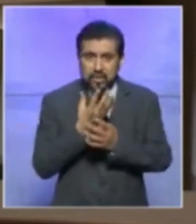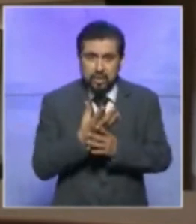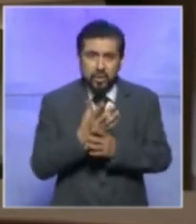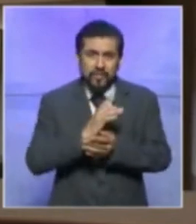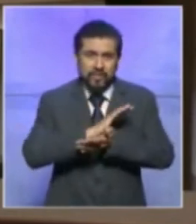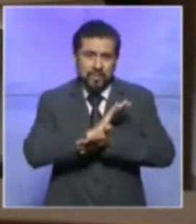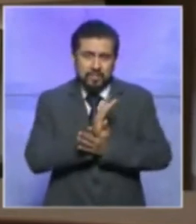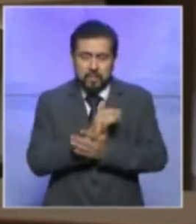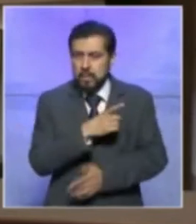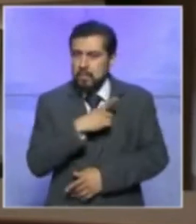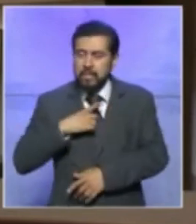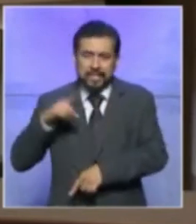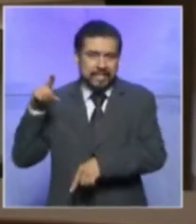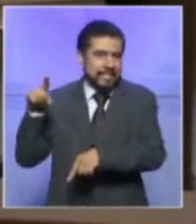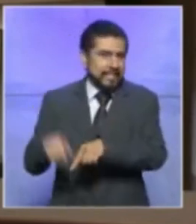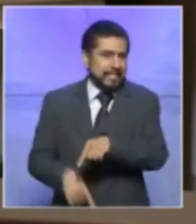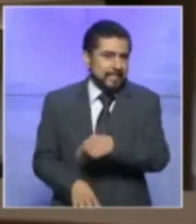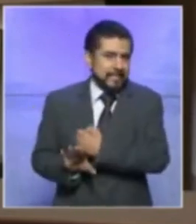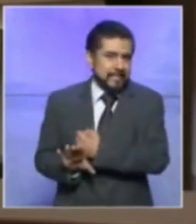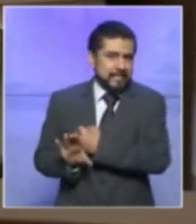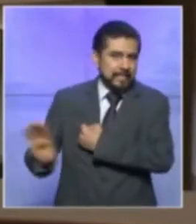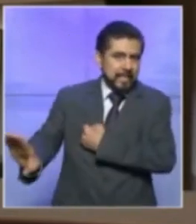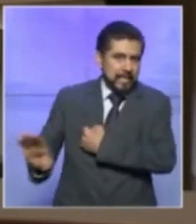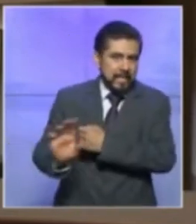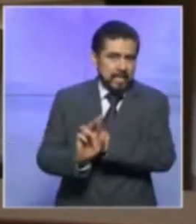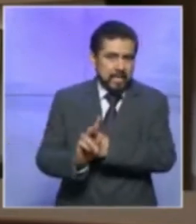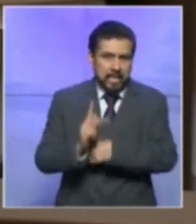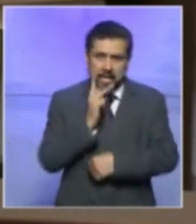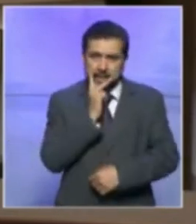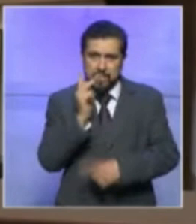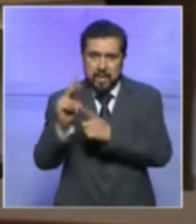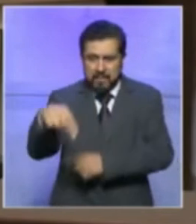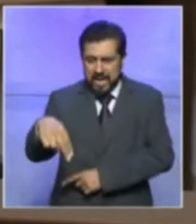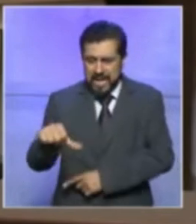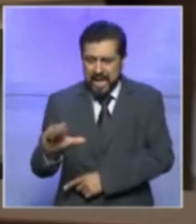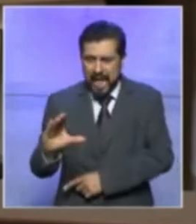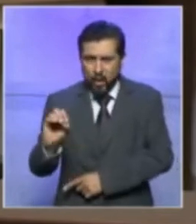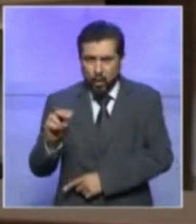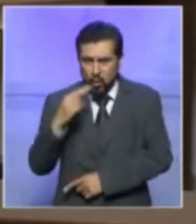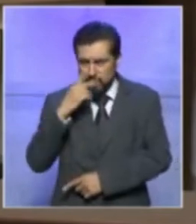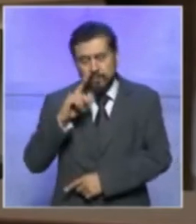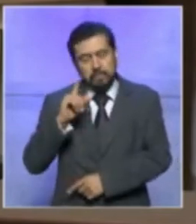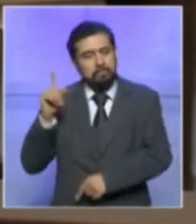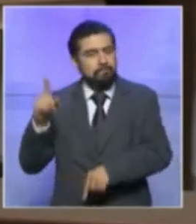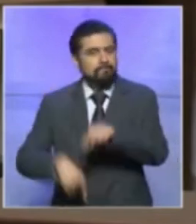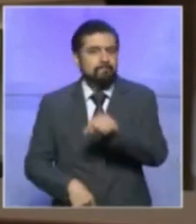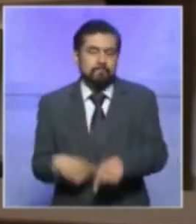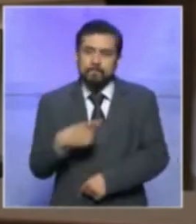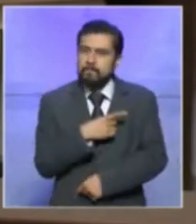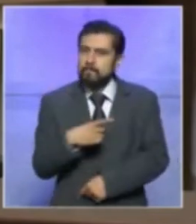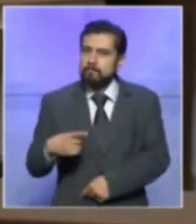político. Particularmente la palabra naco creo que debe tratar de omitirse, autorregularse los